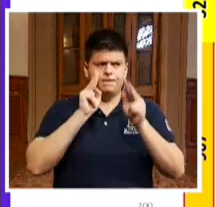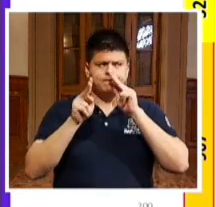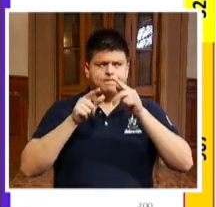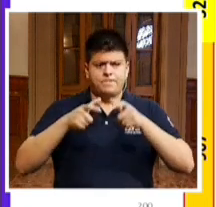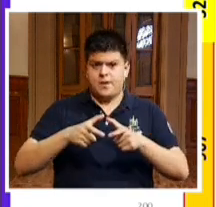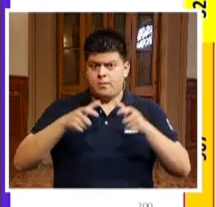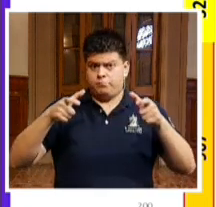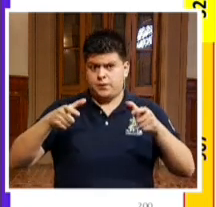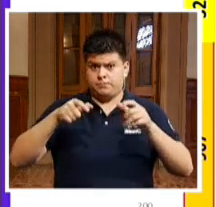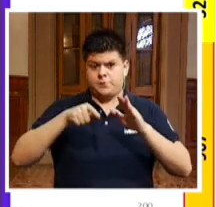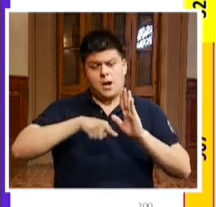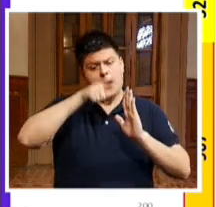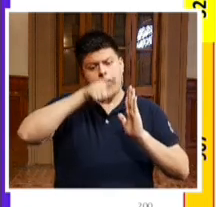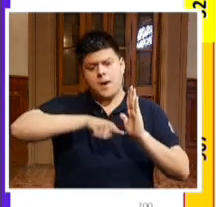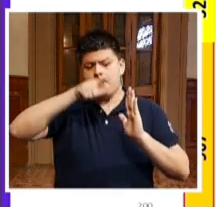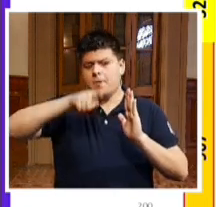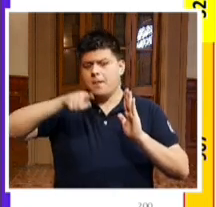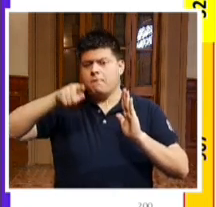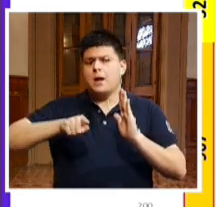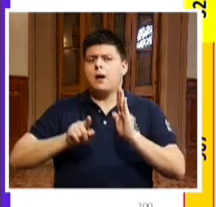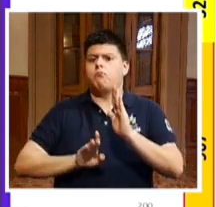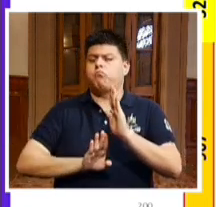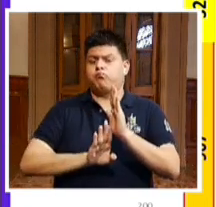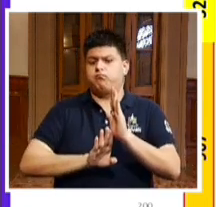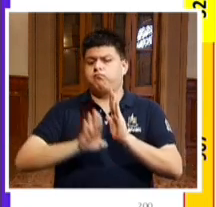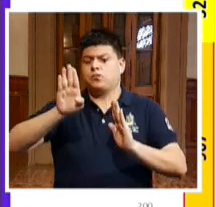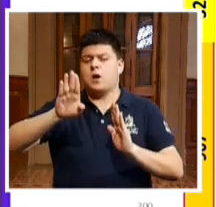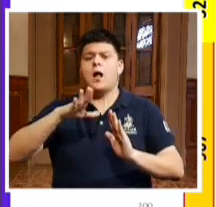de hospitalizaciones hay un incremento